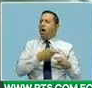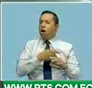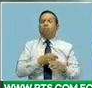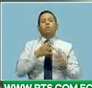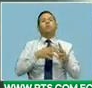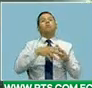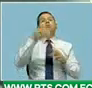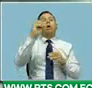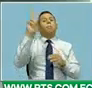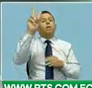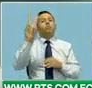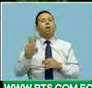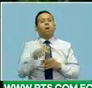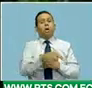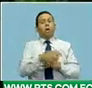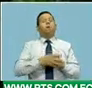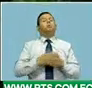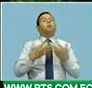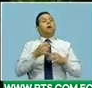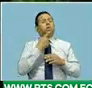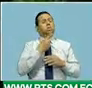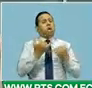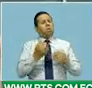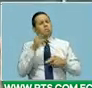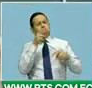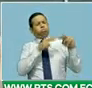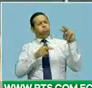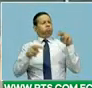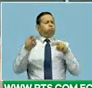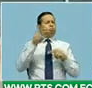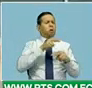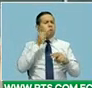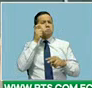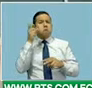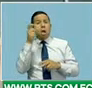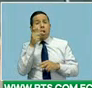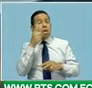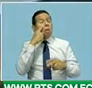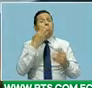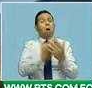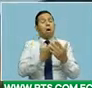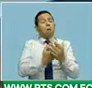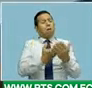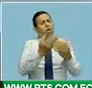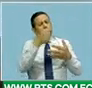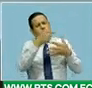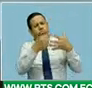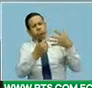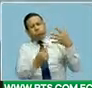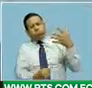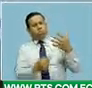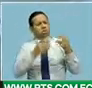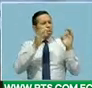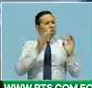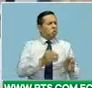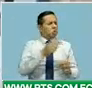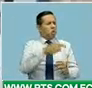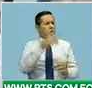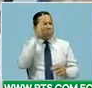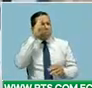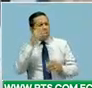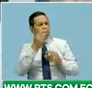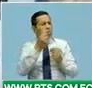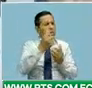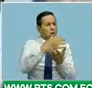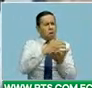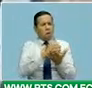declarado inocente. Los magistrados determinaron que la prueba de fiscalía no probó la existencia de un mal uso de recursos públicos para beneficio